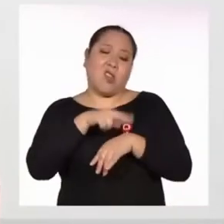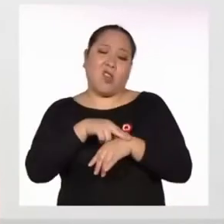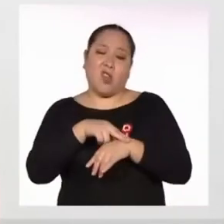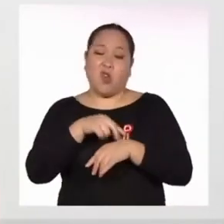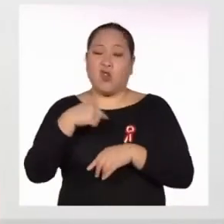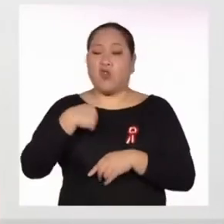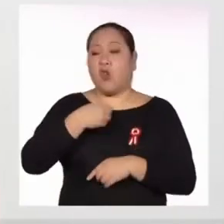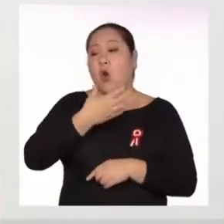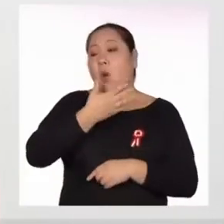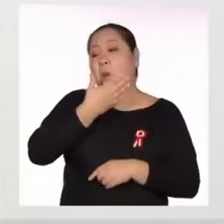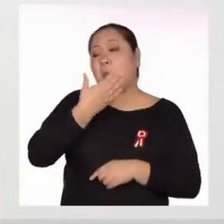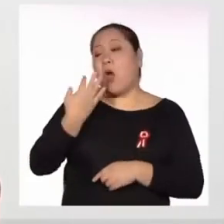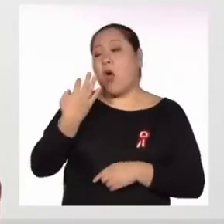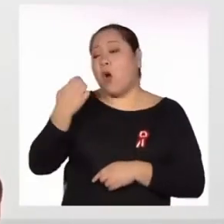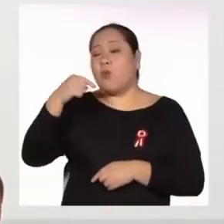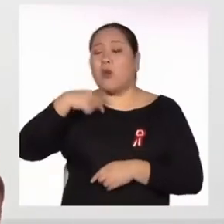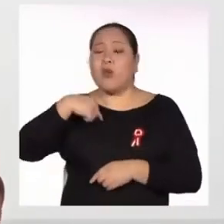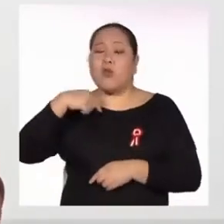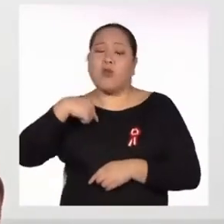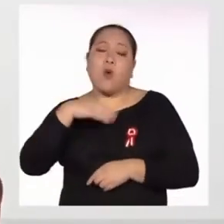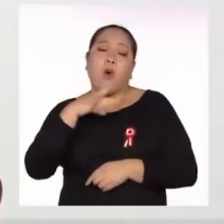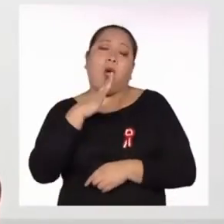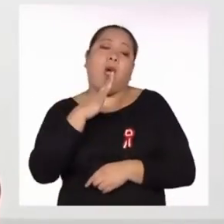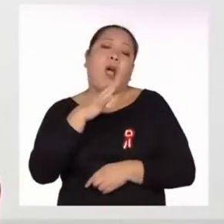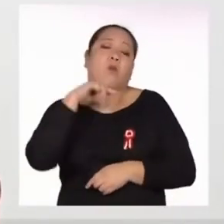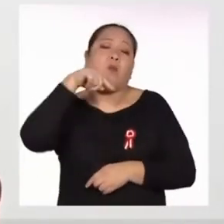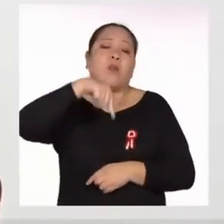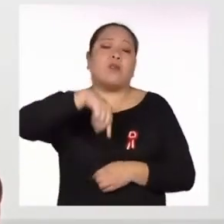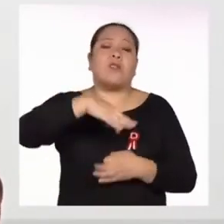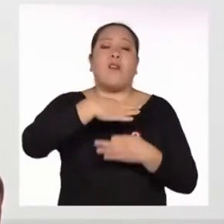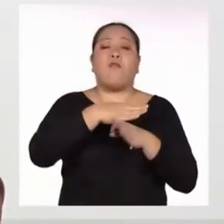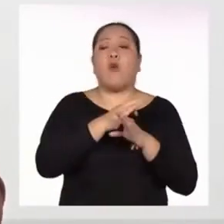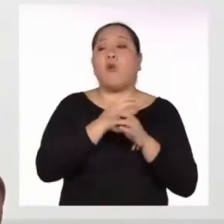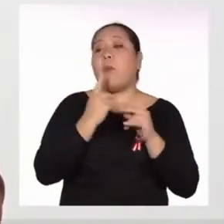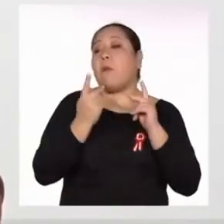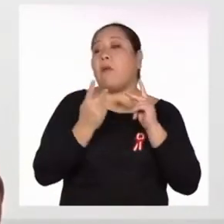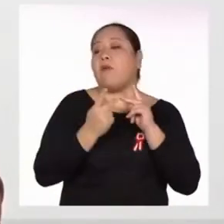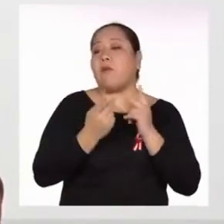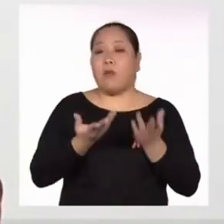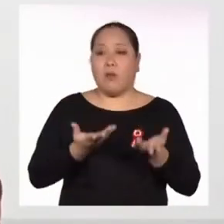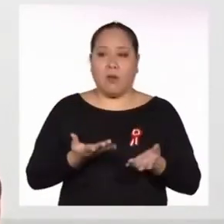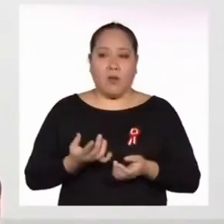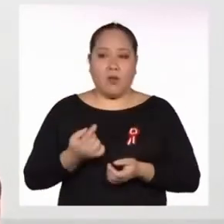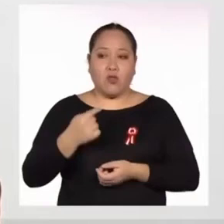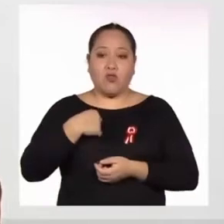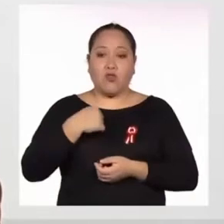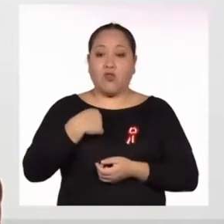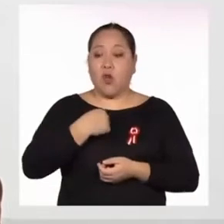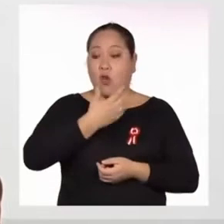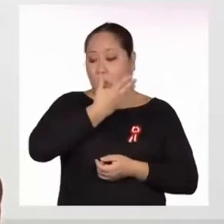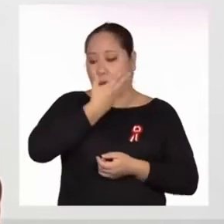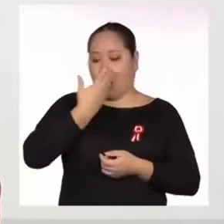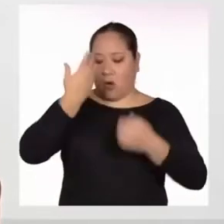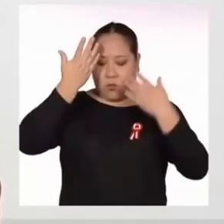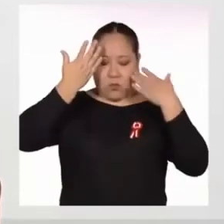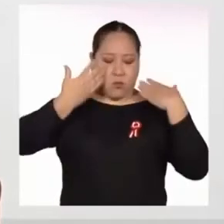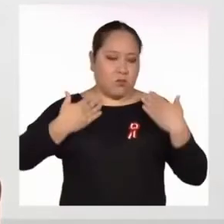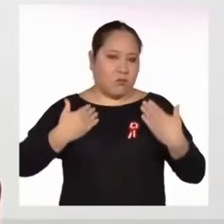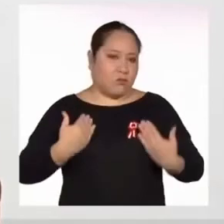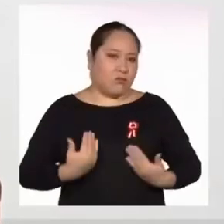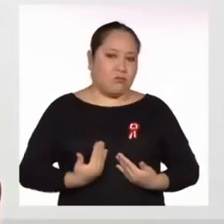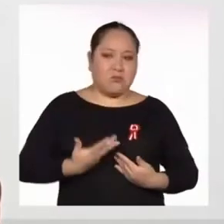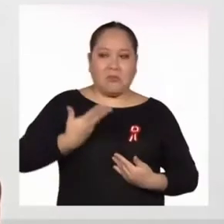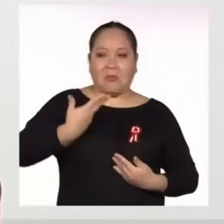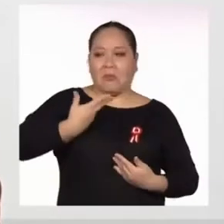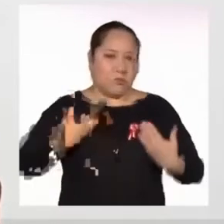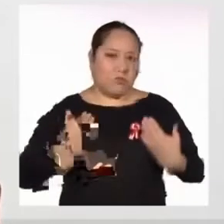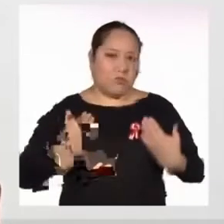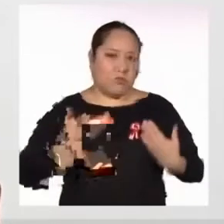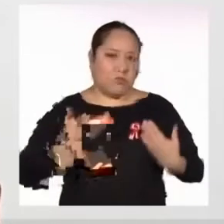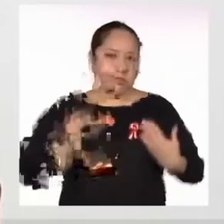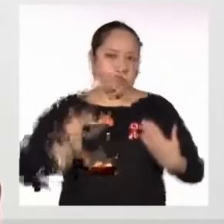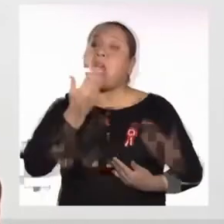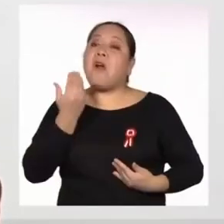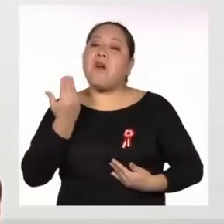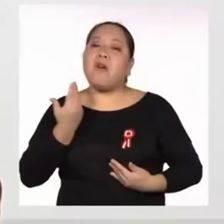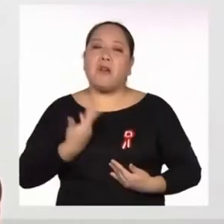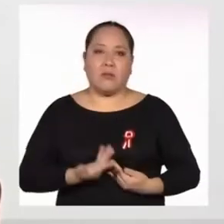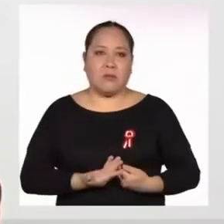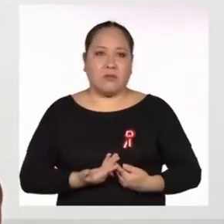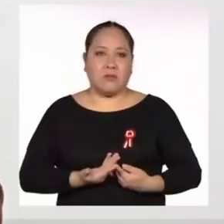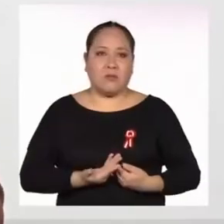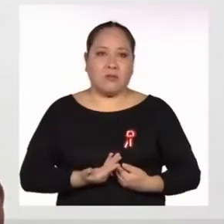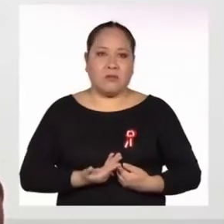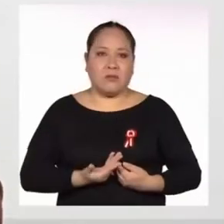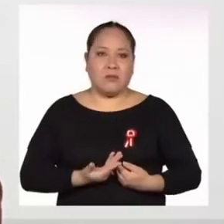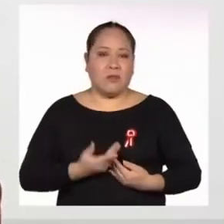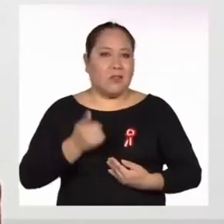porque hablo este idioma o de esta manera o yo soy mejor porque mi apariencia es esta en cuestiones de peruanidad